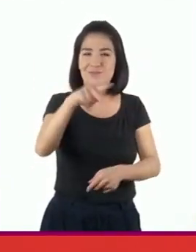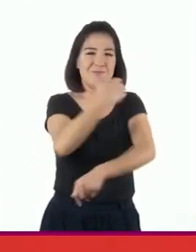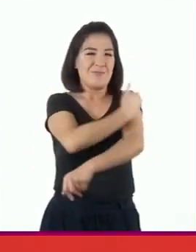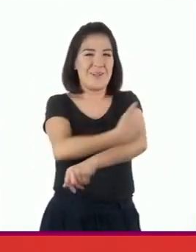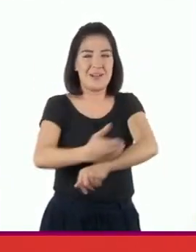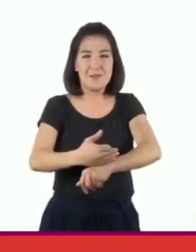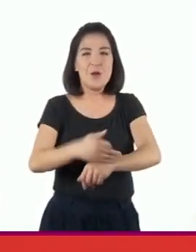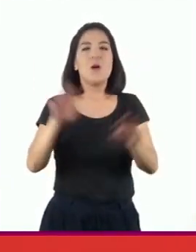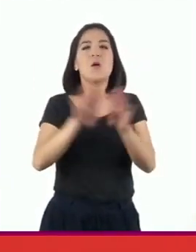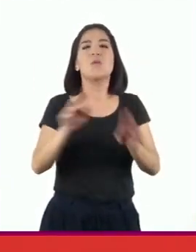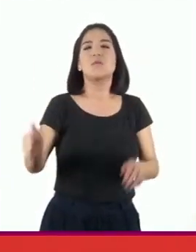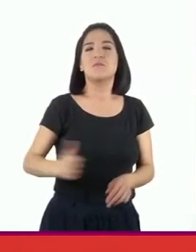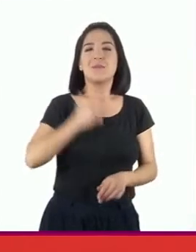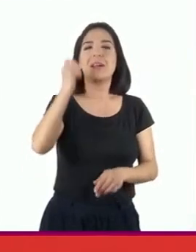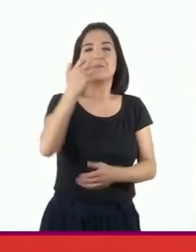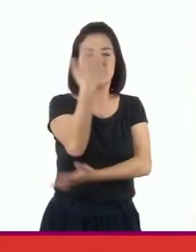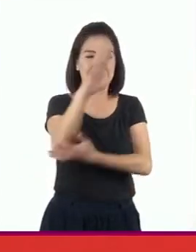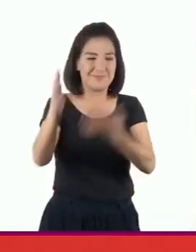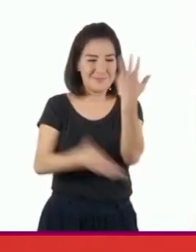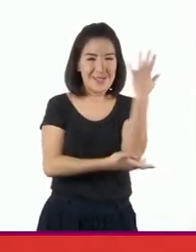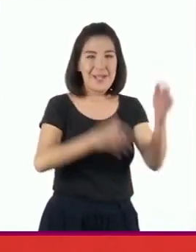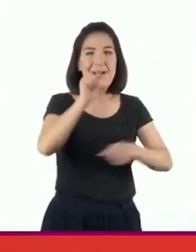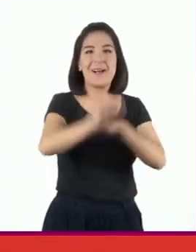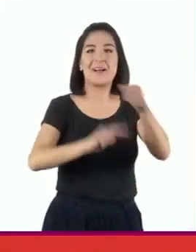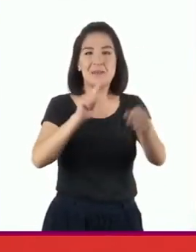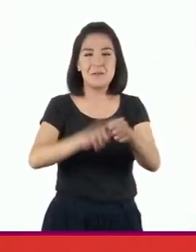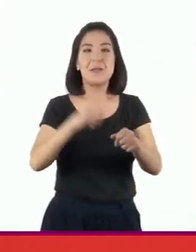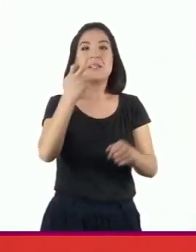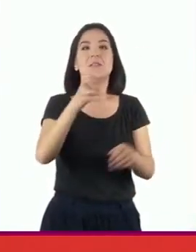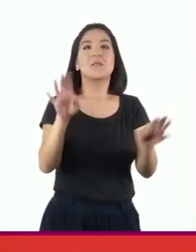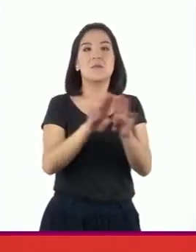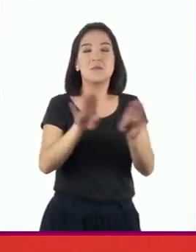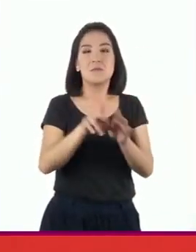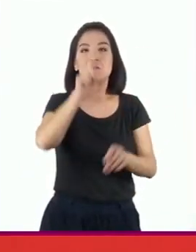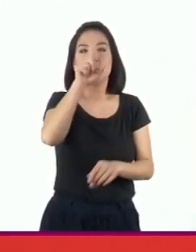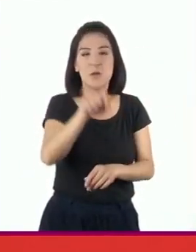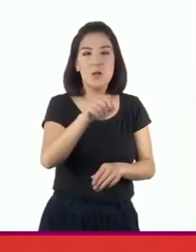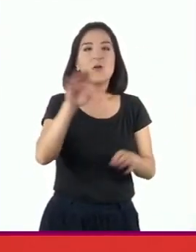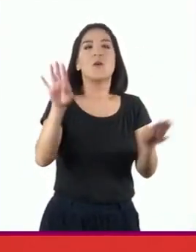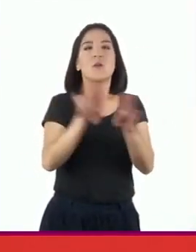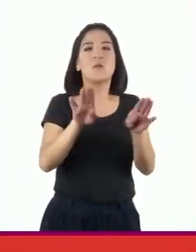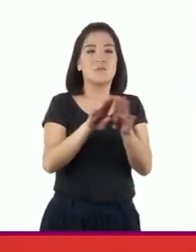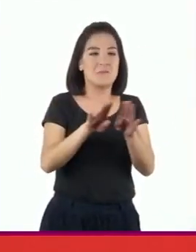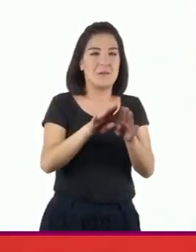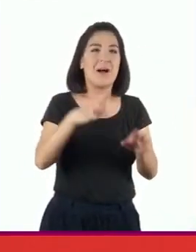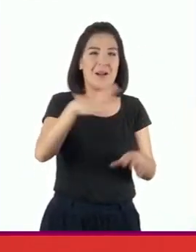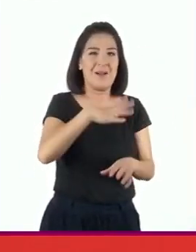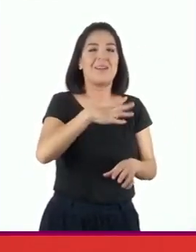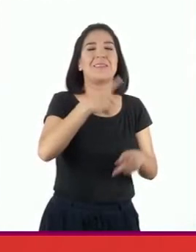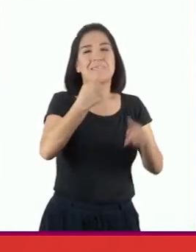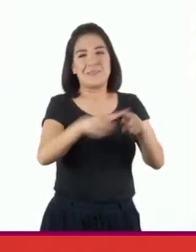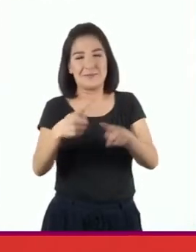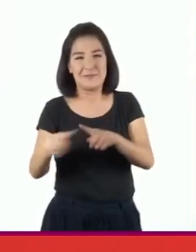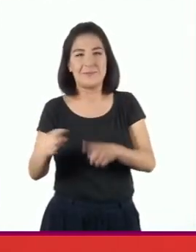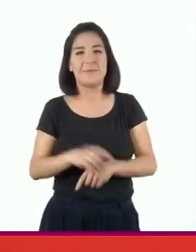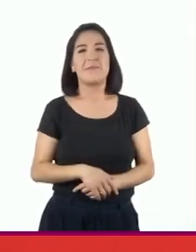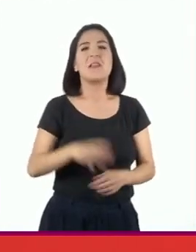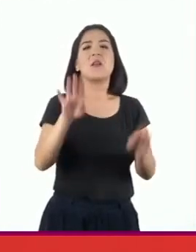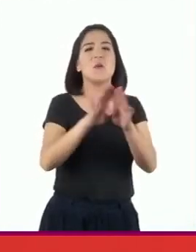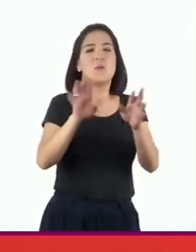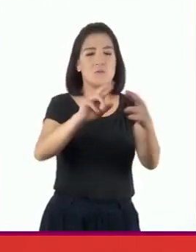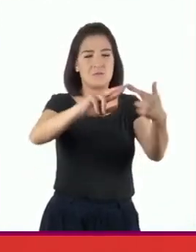Entonces, respecto a lo anterior, podemos destacar que todos los pinzones tienen un ancestro